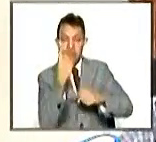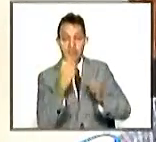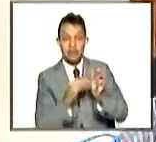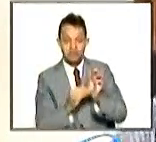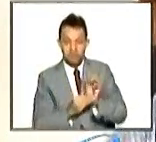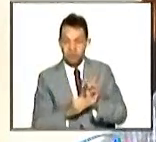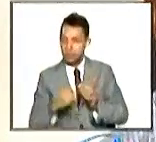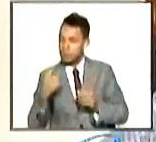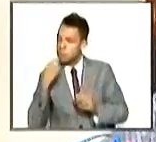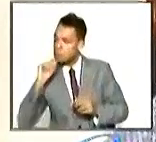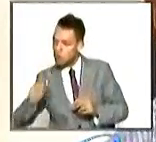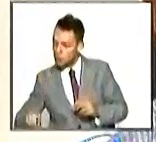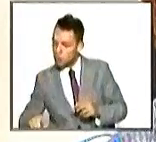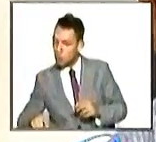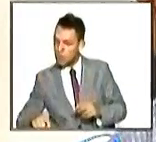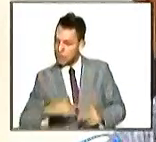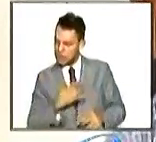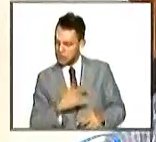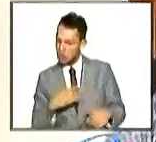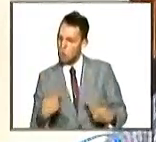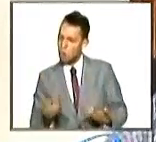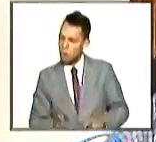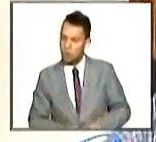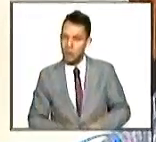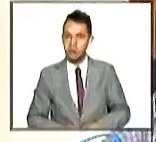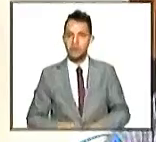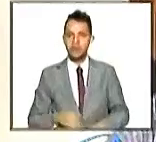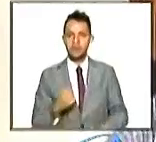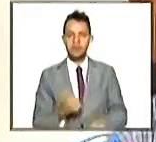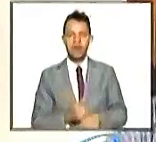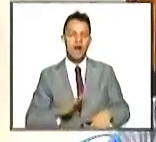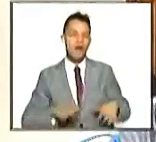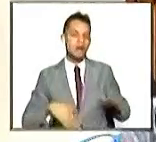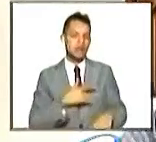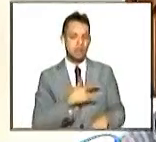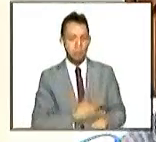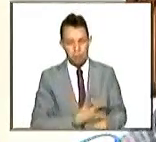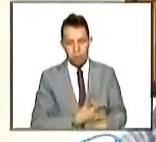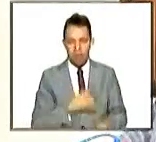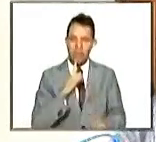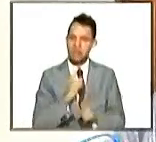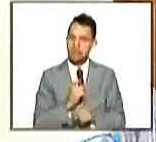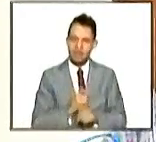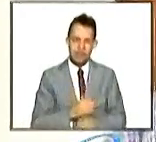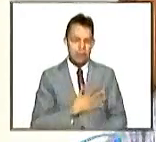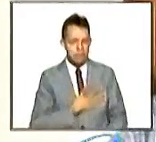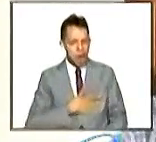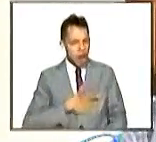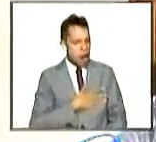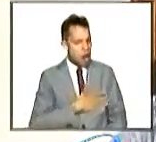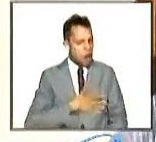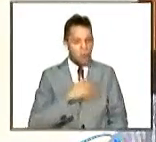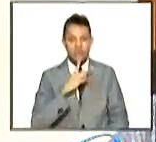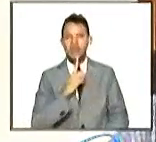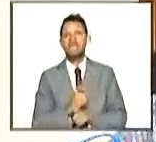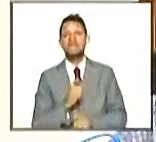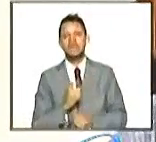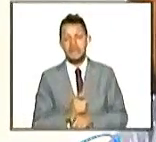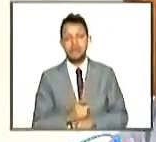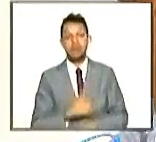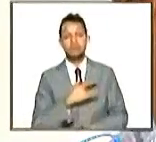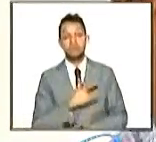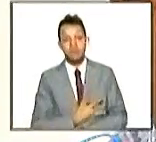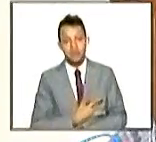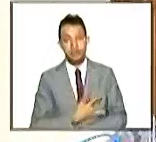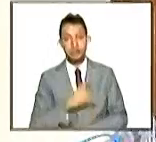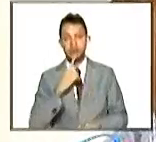sentir? Pues yo estoy mal, doctor, que le digo yo, doctor. Hasta un mal de tiempo los tengo. Pues tal vez ahora